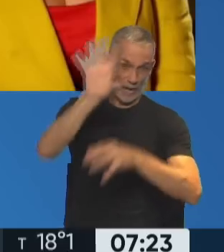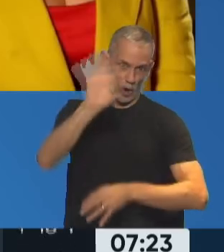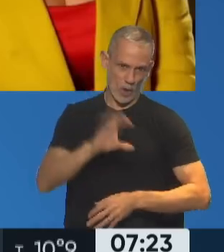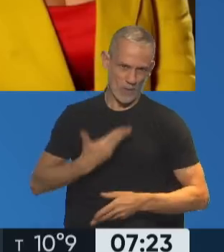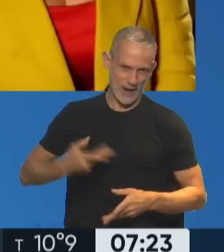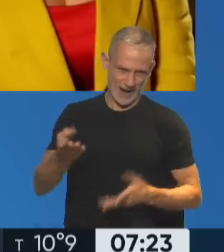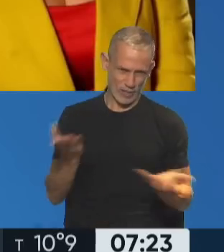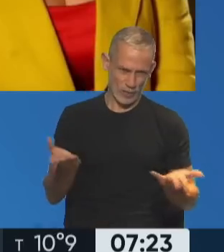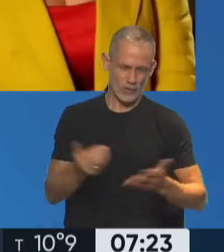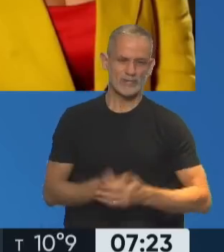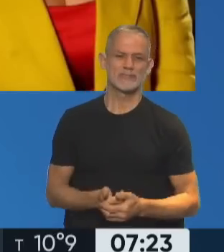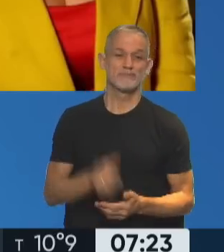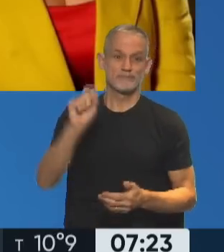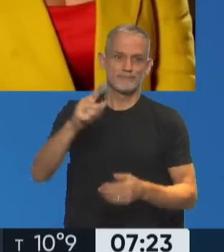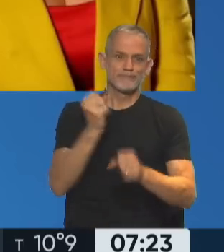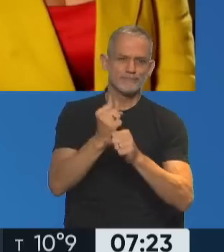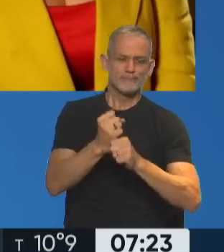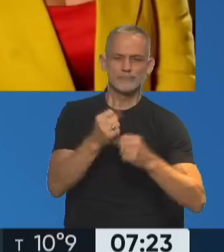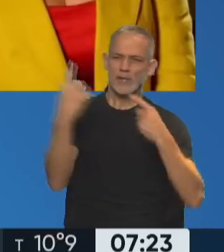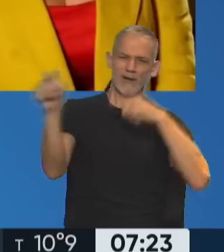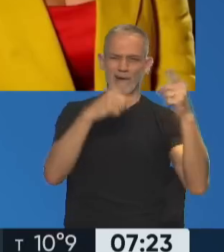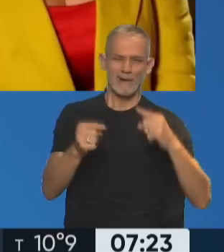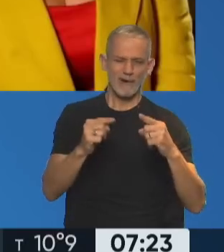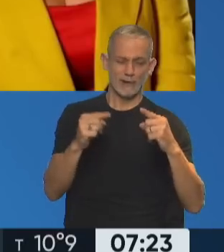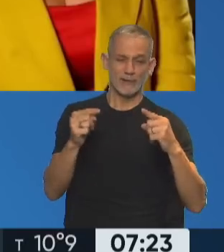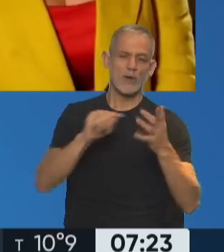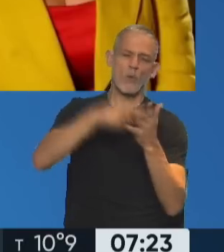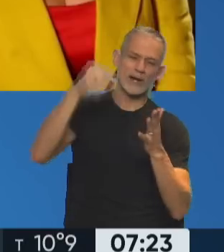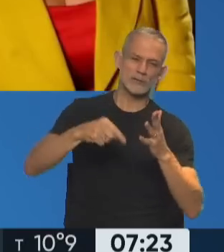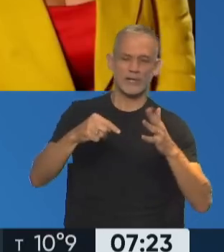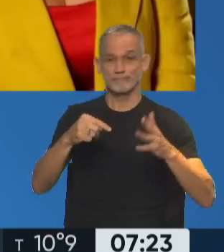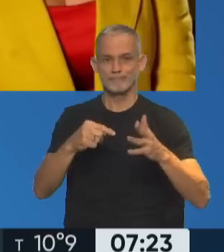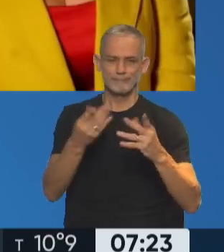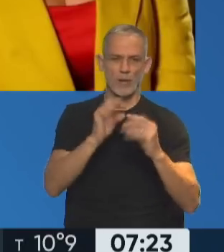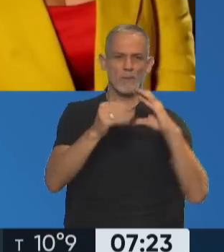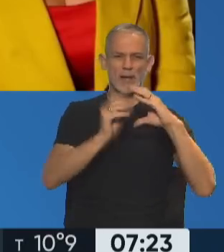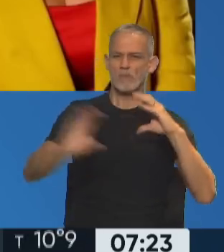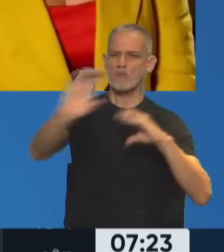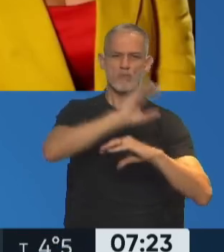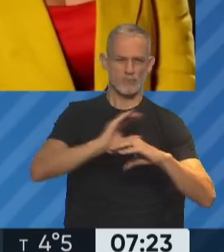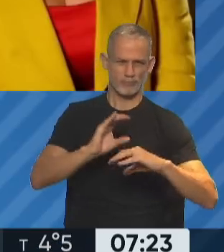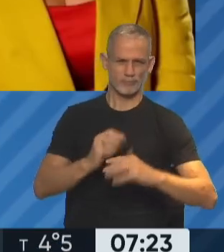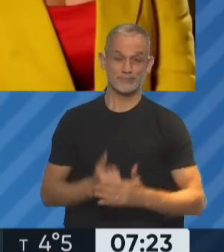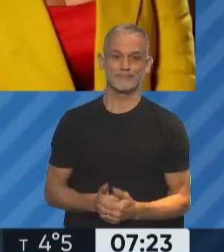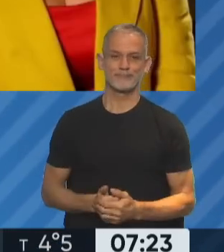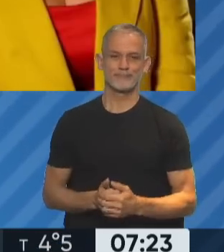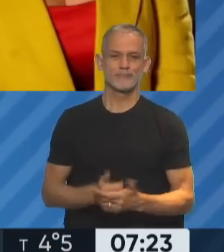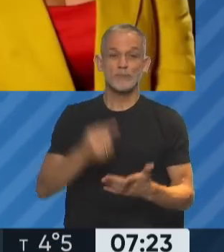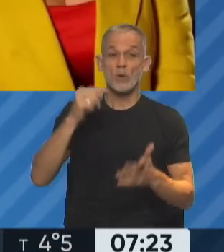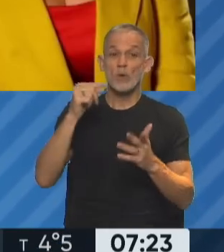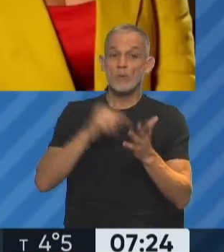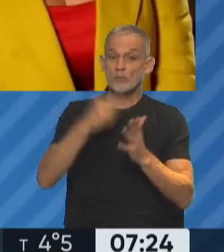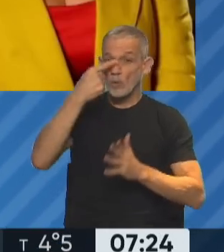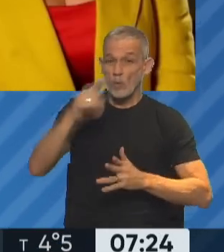participación en el marco de disputa o debate o polémica con la Ciudad de Buenos Aires respecto a la coparticipación. Bueno, y el último